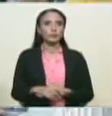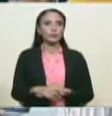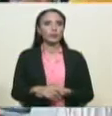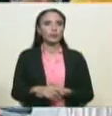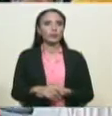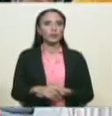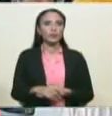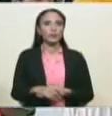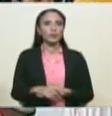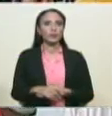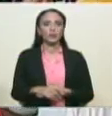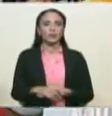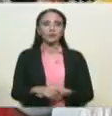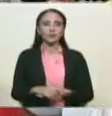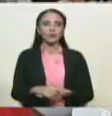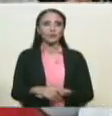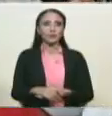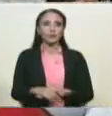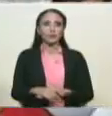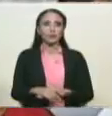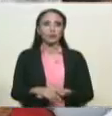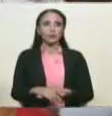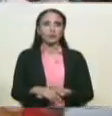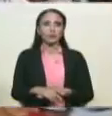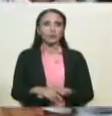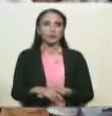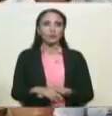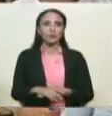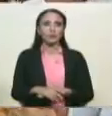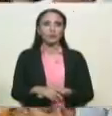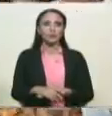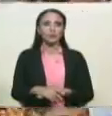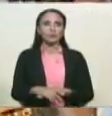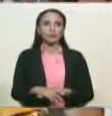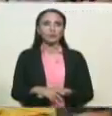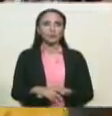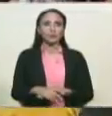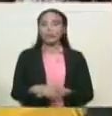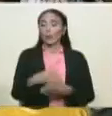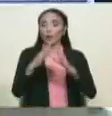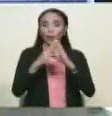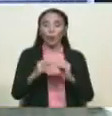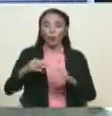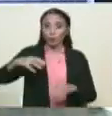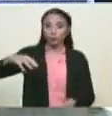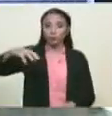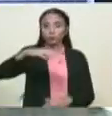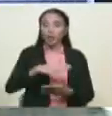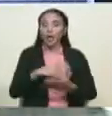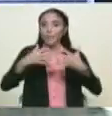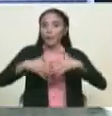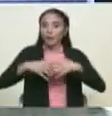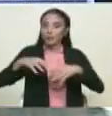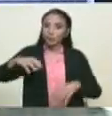Guarena, muy bien, Guarena. Así es, llenar toda la geografía